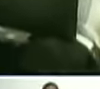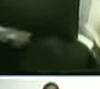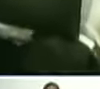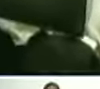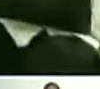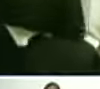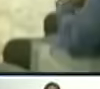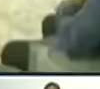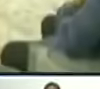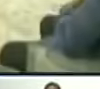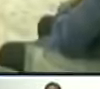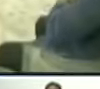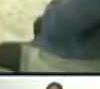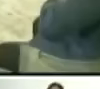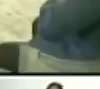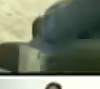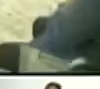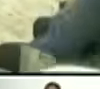marchar juntos,